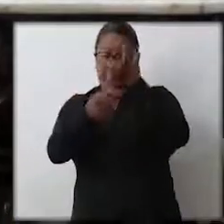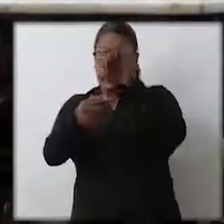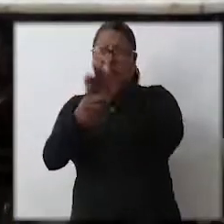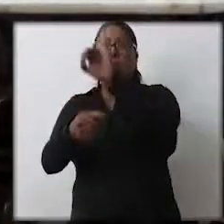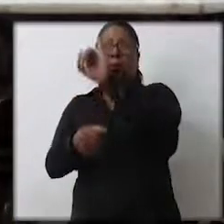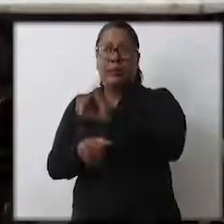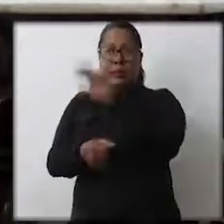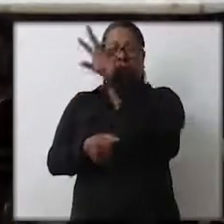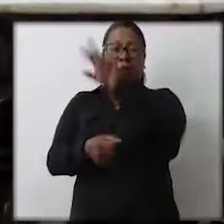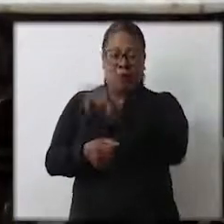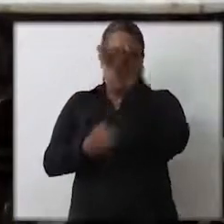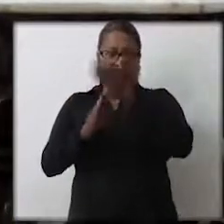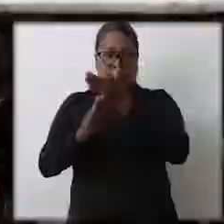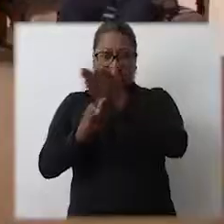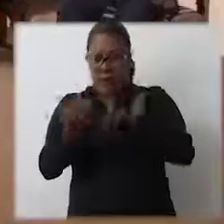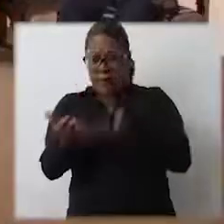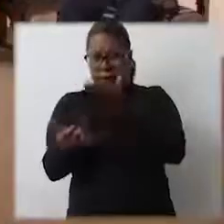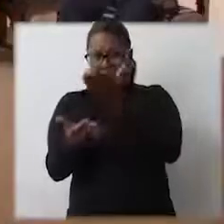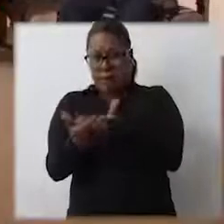aprobación, sírvanse a levantar la mano.